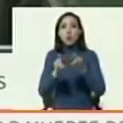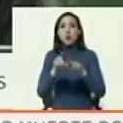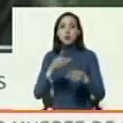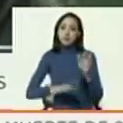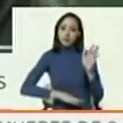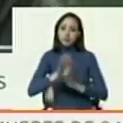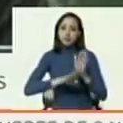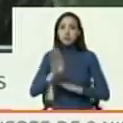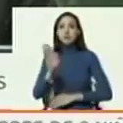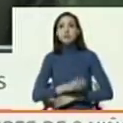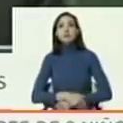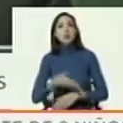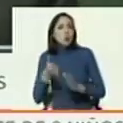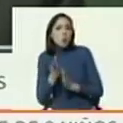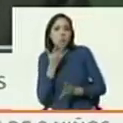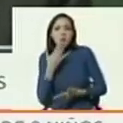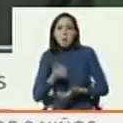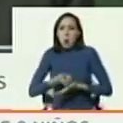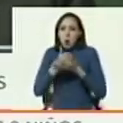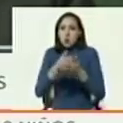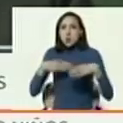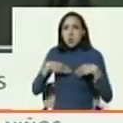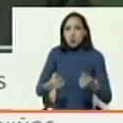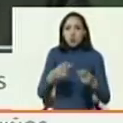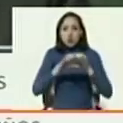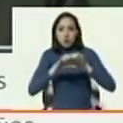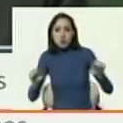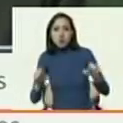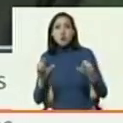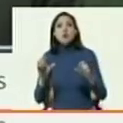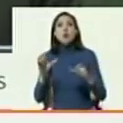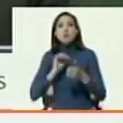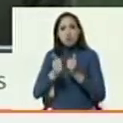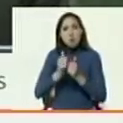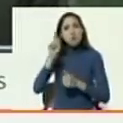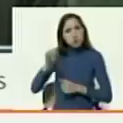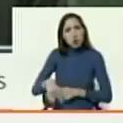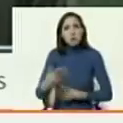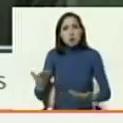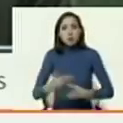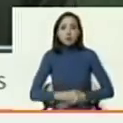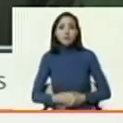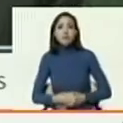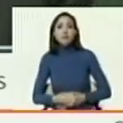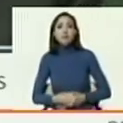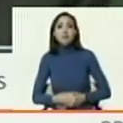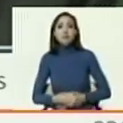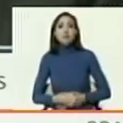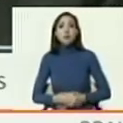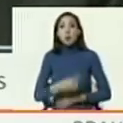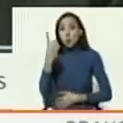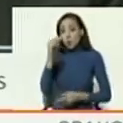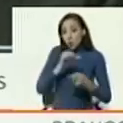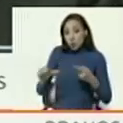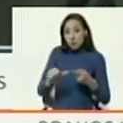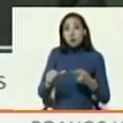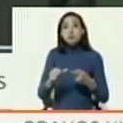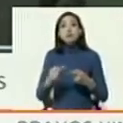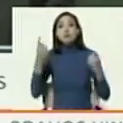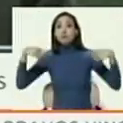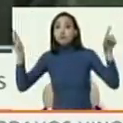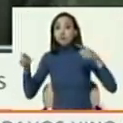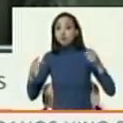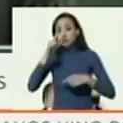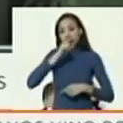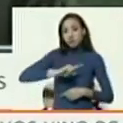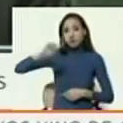particularmente en materias de salud, educación, deporte. Hace tan solo una semana se cumplió el 19º aniversario de